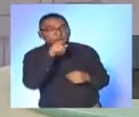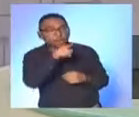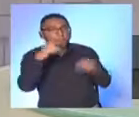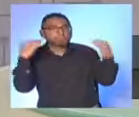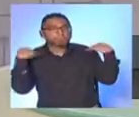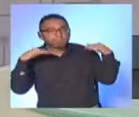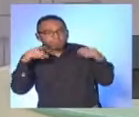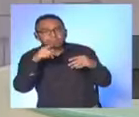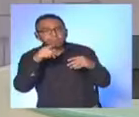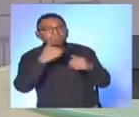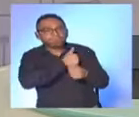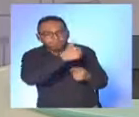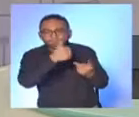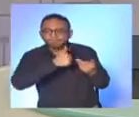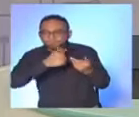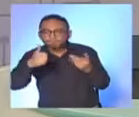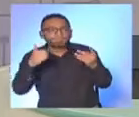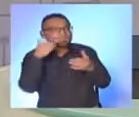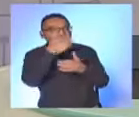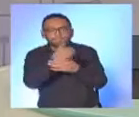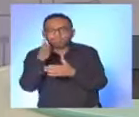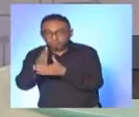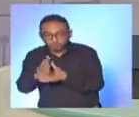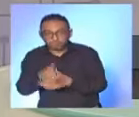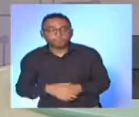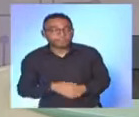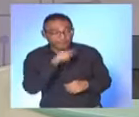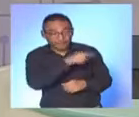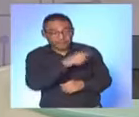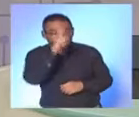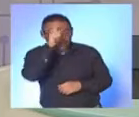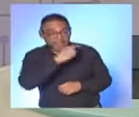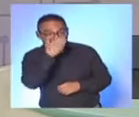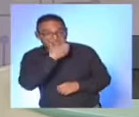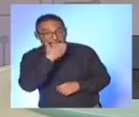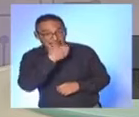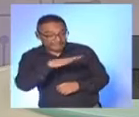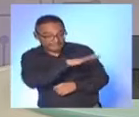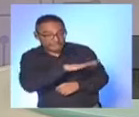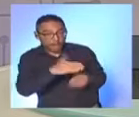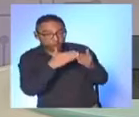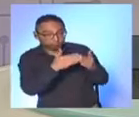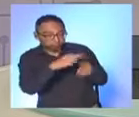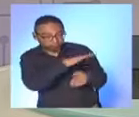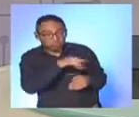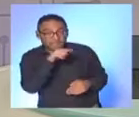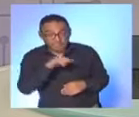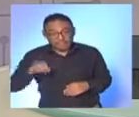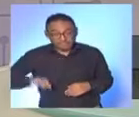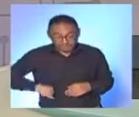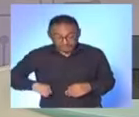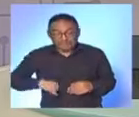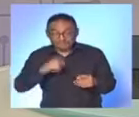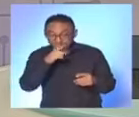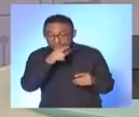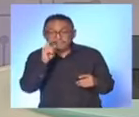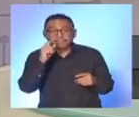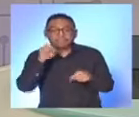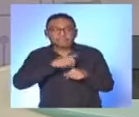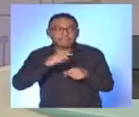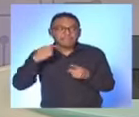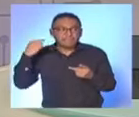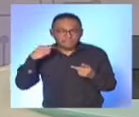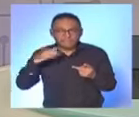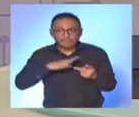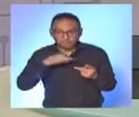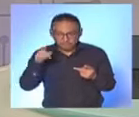que hace en el interior del estado, el puerto de Lázaro Cárdenas, hay un interés también particular, hay acciones diferentes, hace apenas unos días